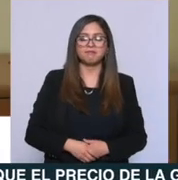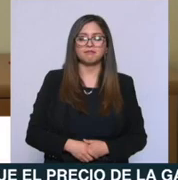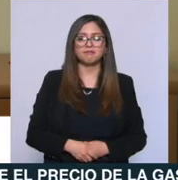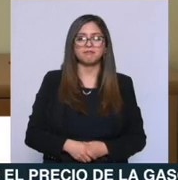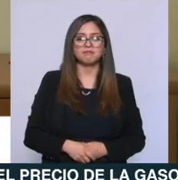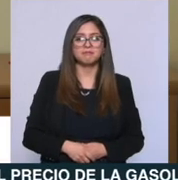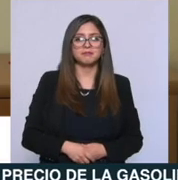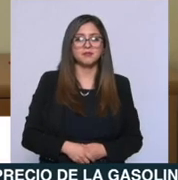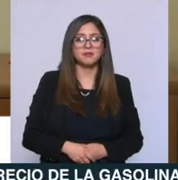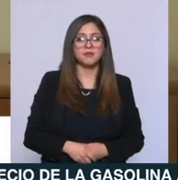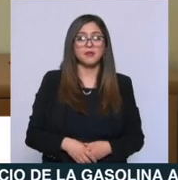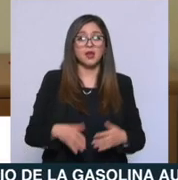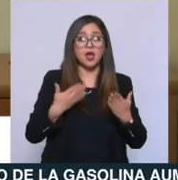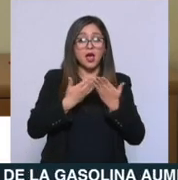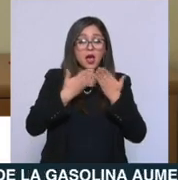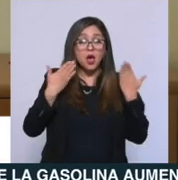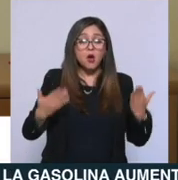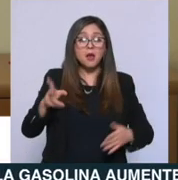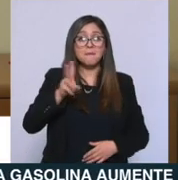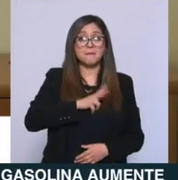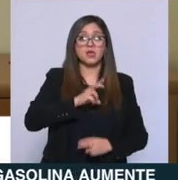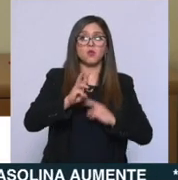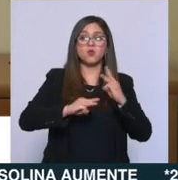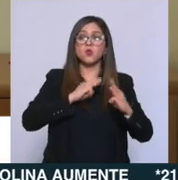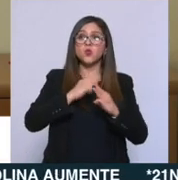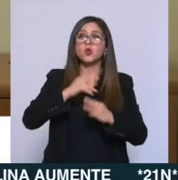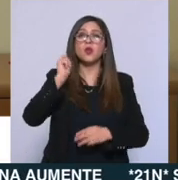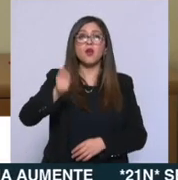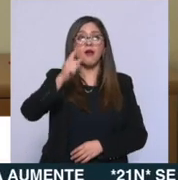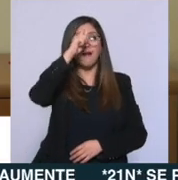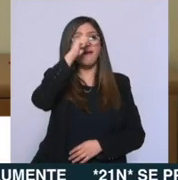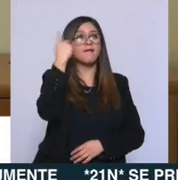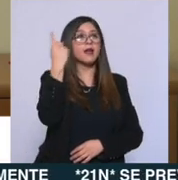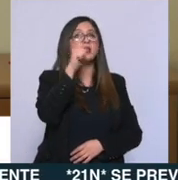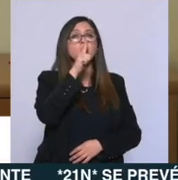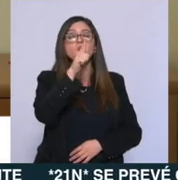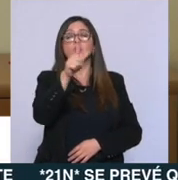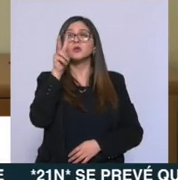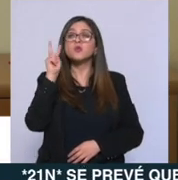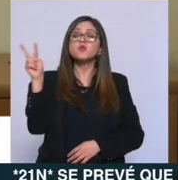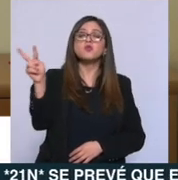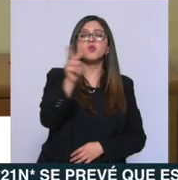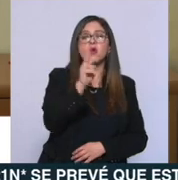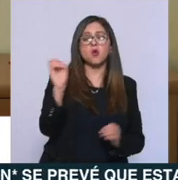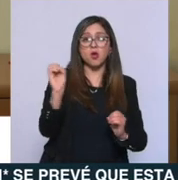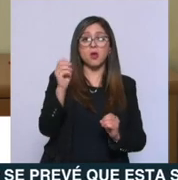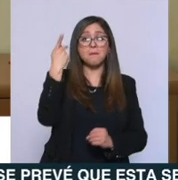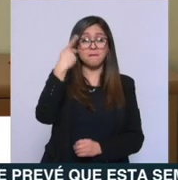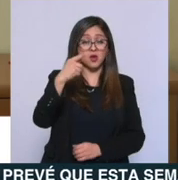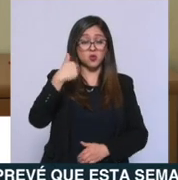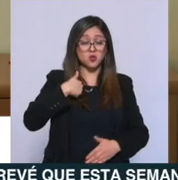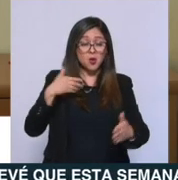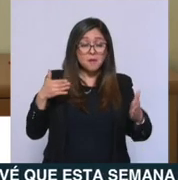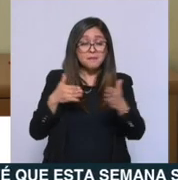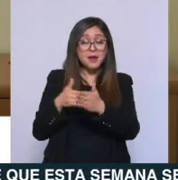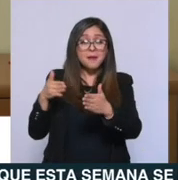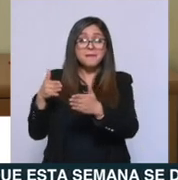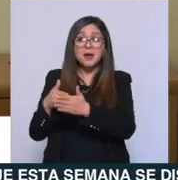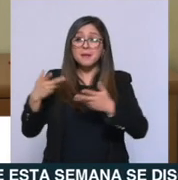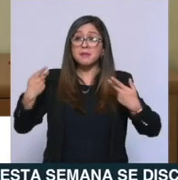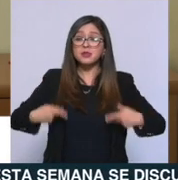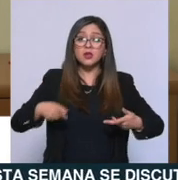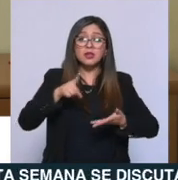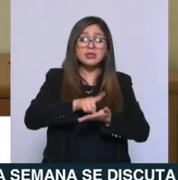por el mundo de la luz, como yo la denomino, pues no ha sido fácil, ya que gran parte de las barreras a las que nos enfrentamos las personas